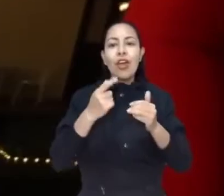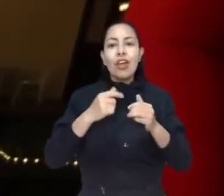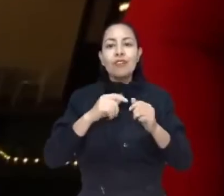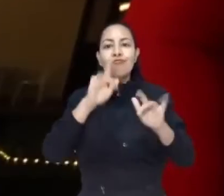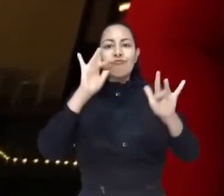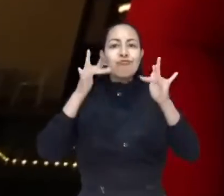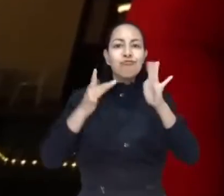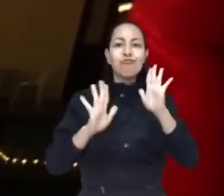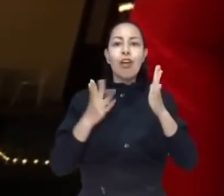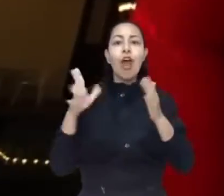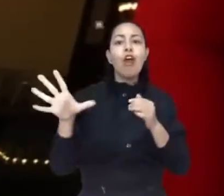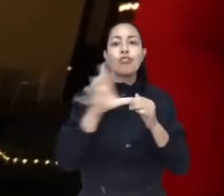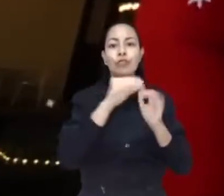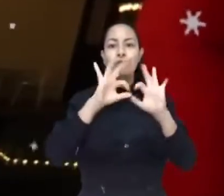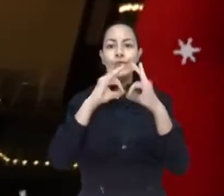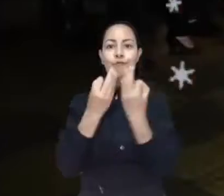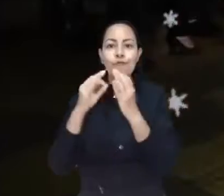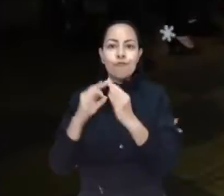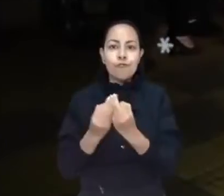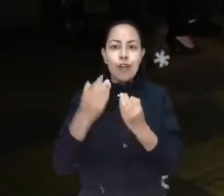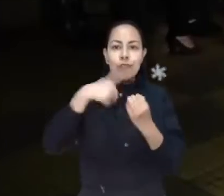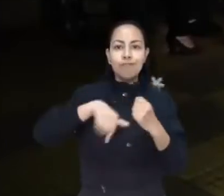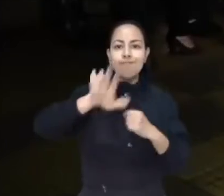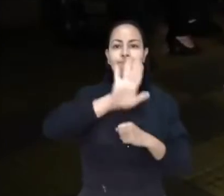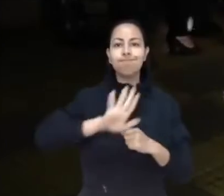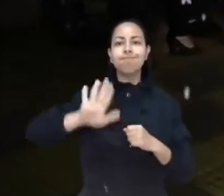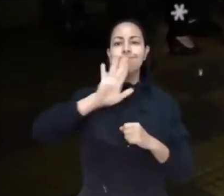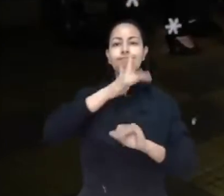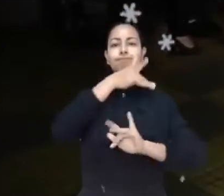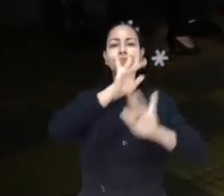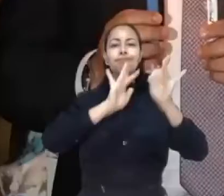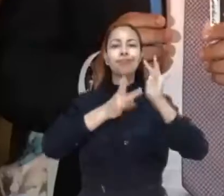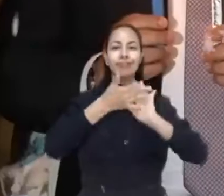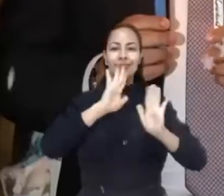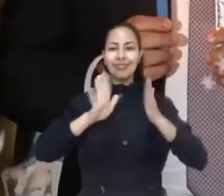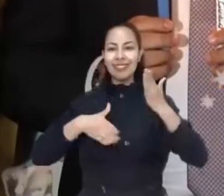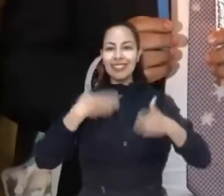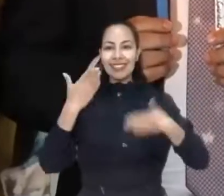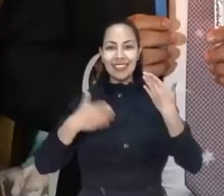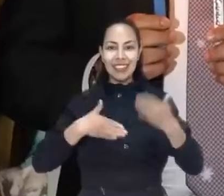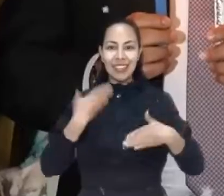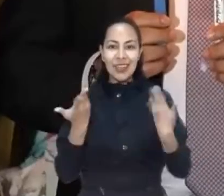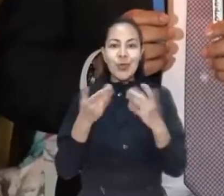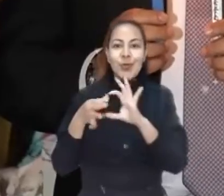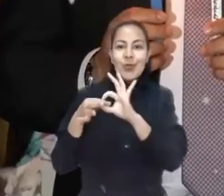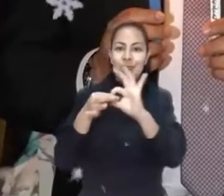esperanza para que en todas las familias de nuestro departamento brille la